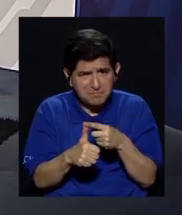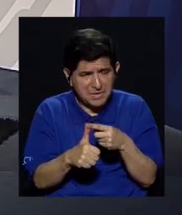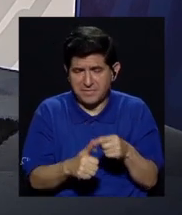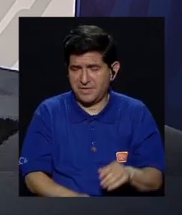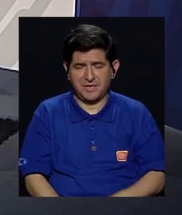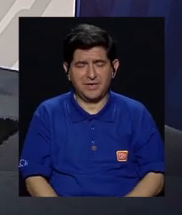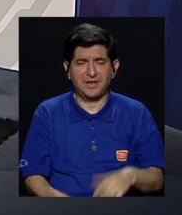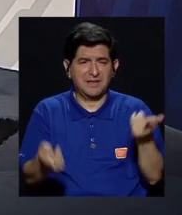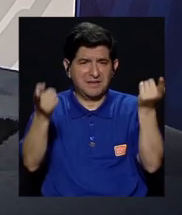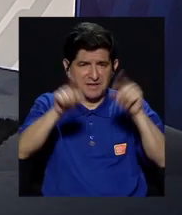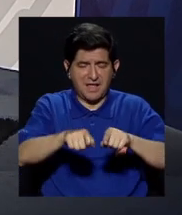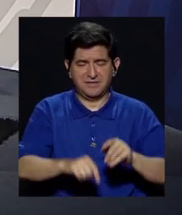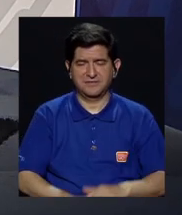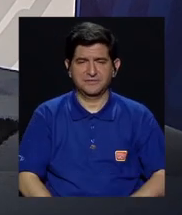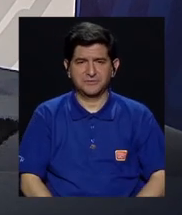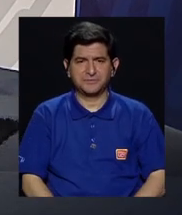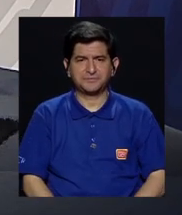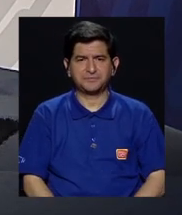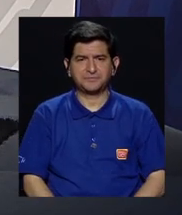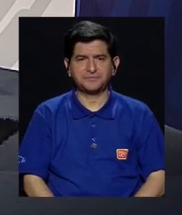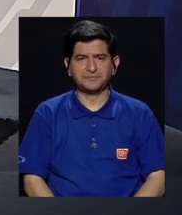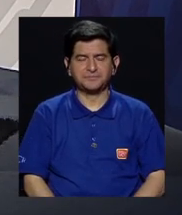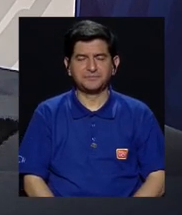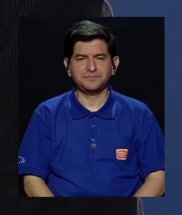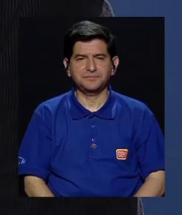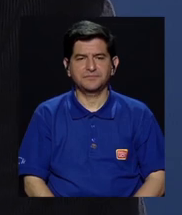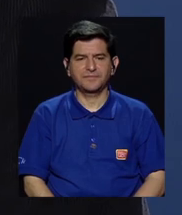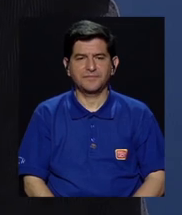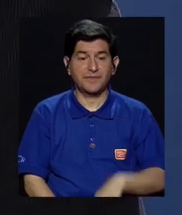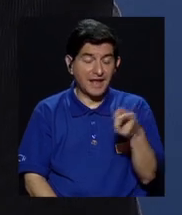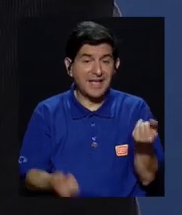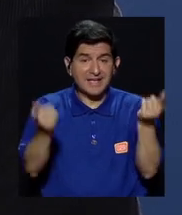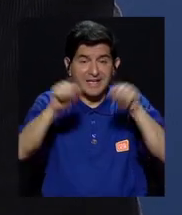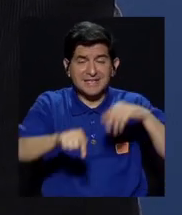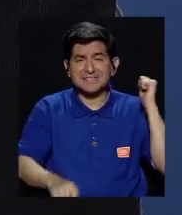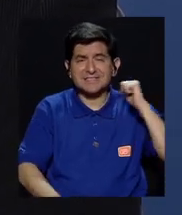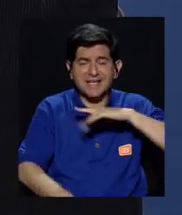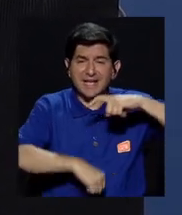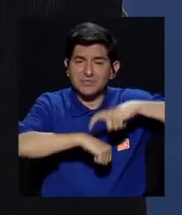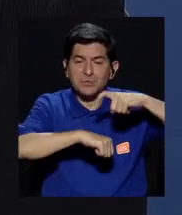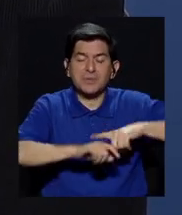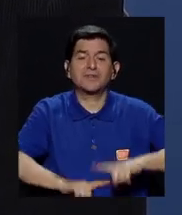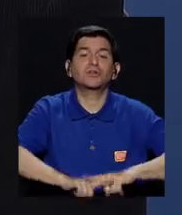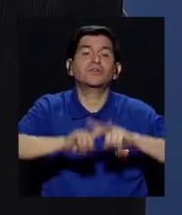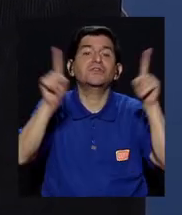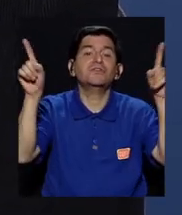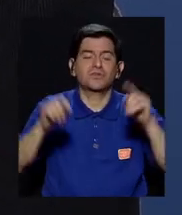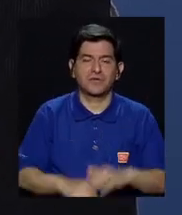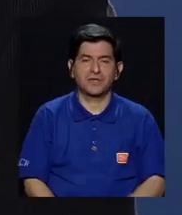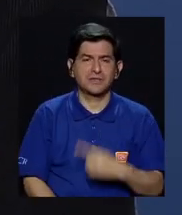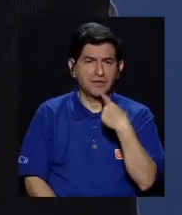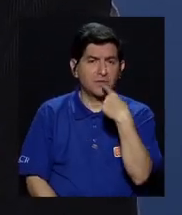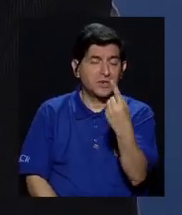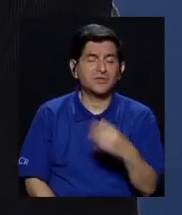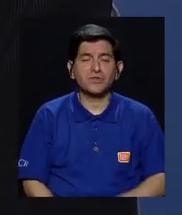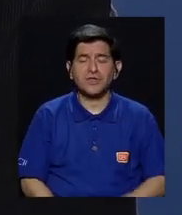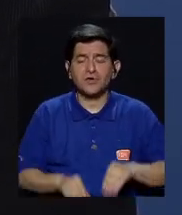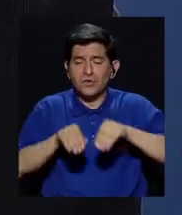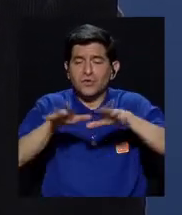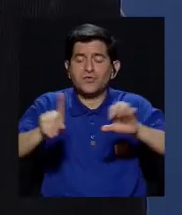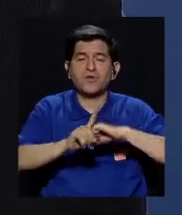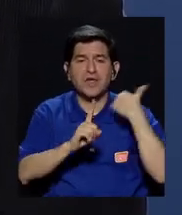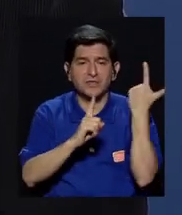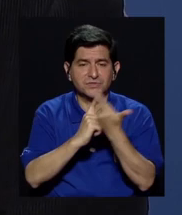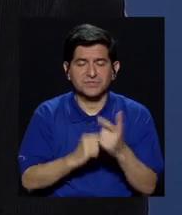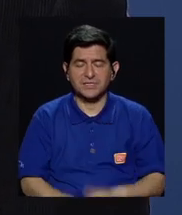malo en el primer caso de esto es que este caso de corrupción llega en una época diferente ahora que hemos hablado de las redes sociales